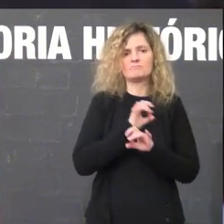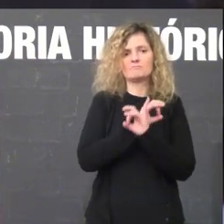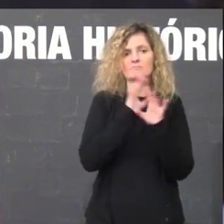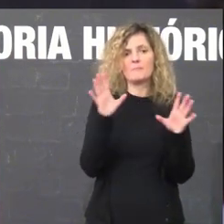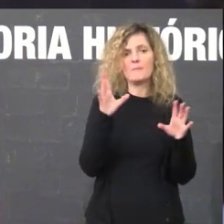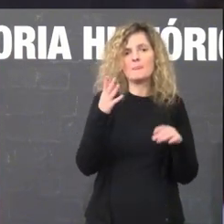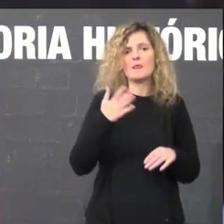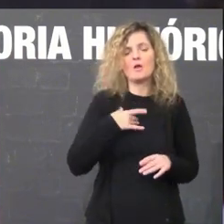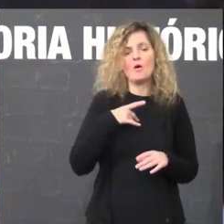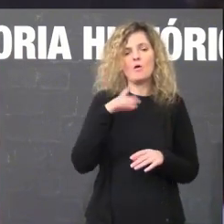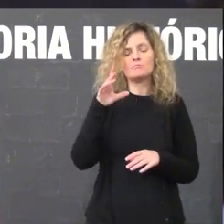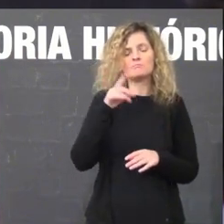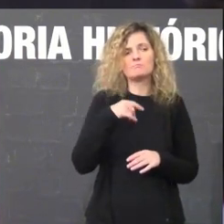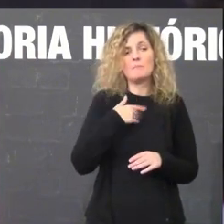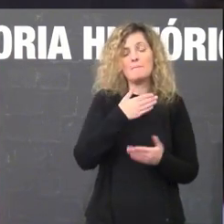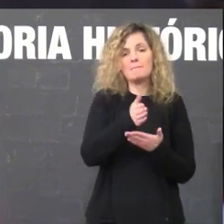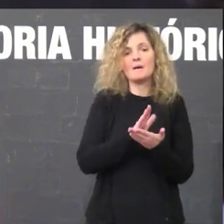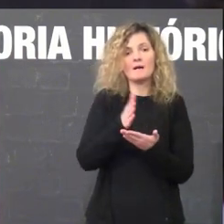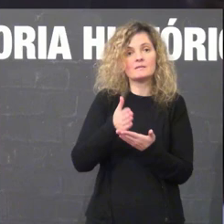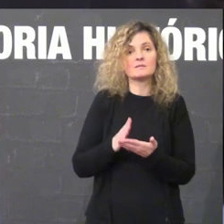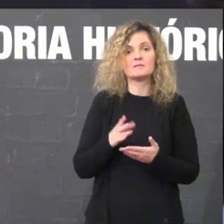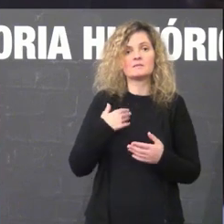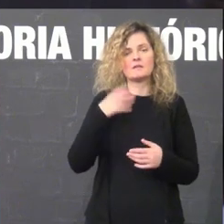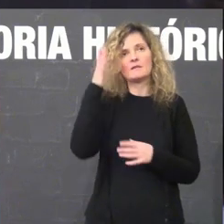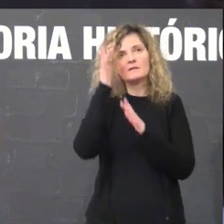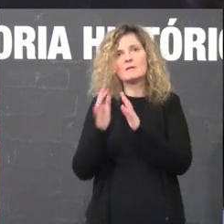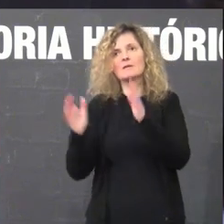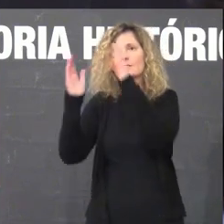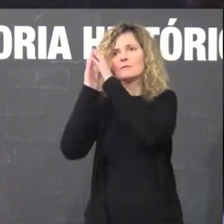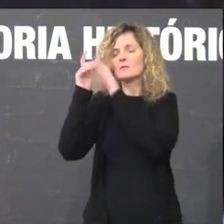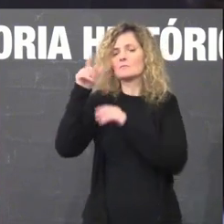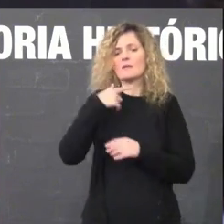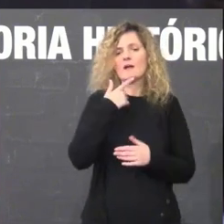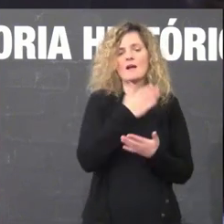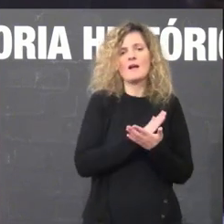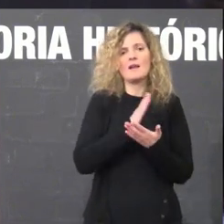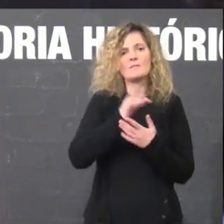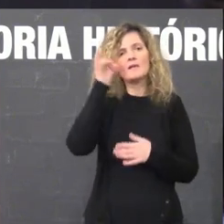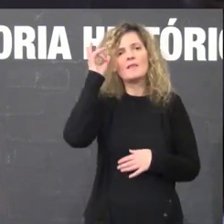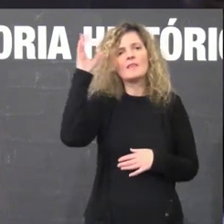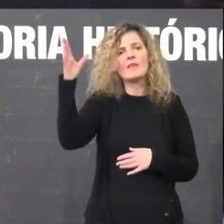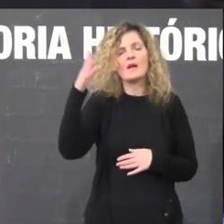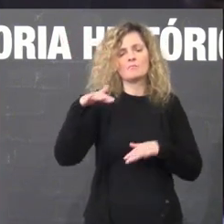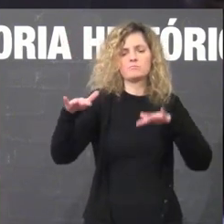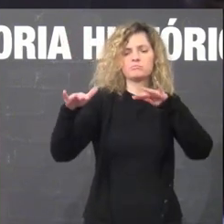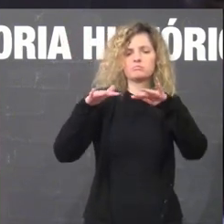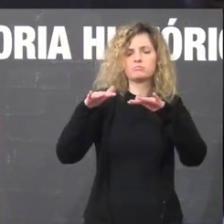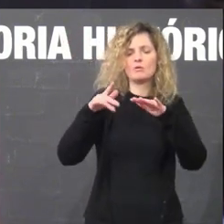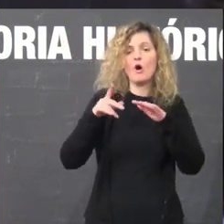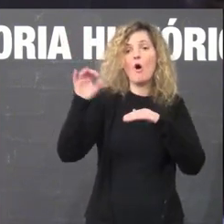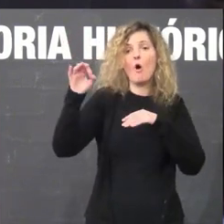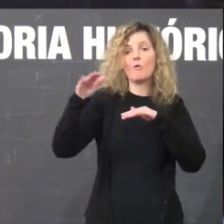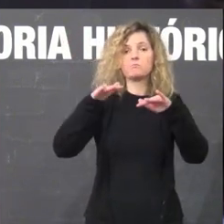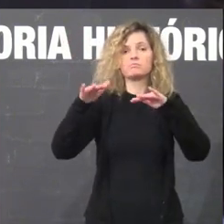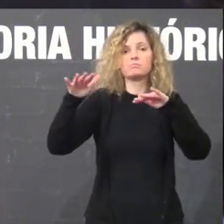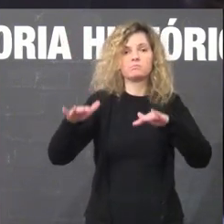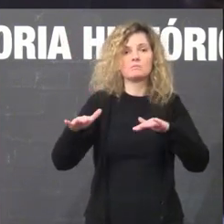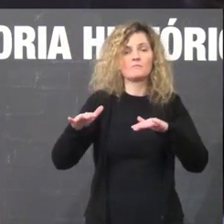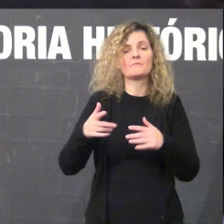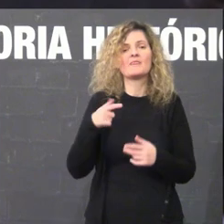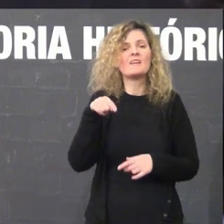los elementos de los imaginarios y los elementos ideológicos que se activan o se desactivan Y eso